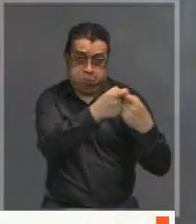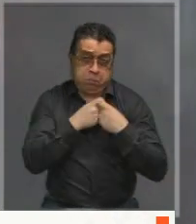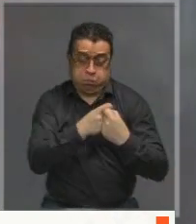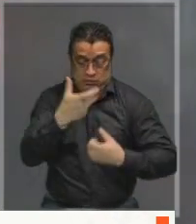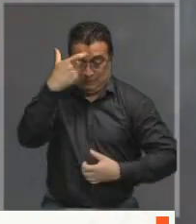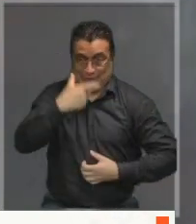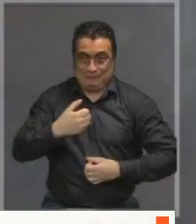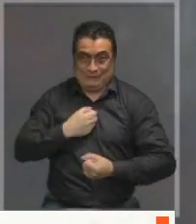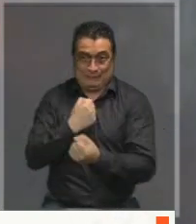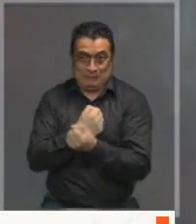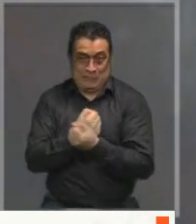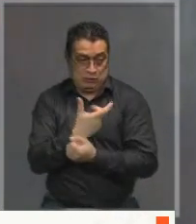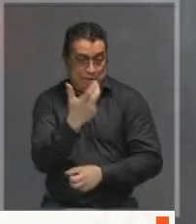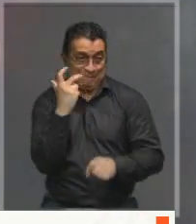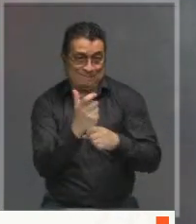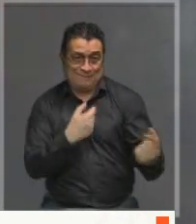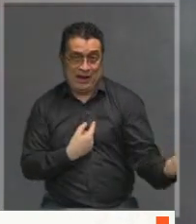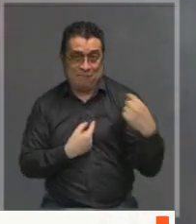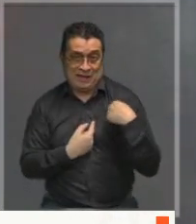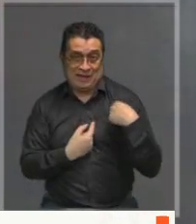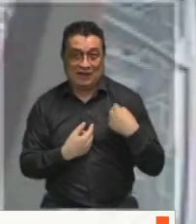forcejeo.